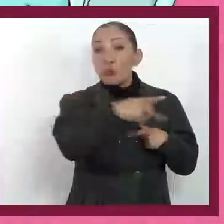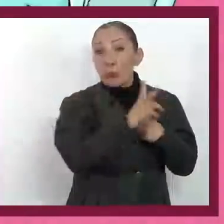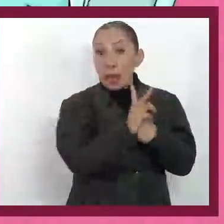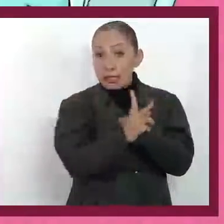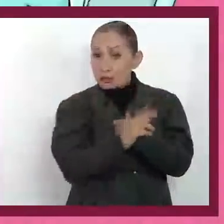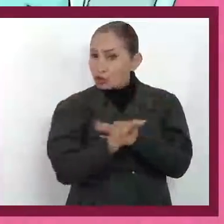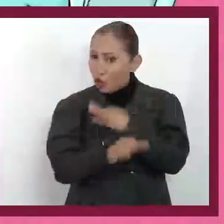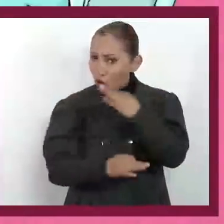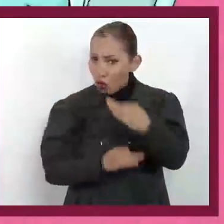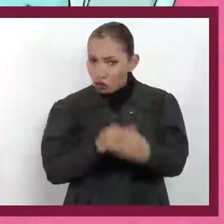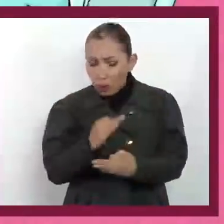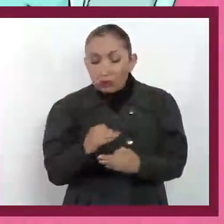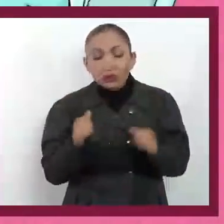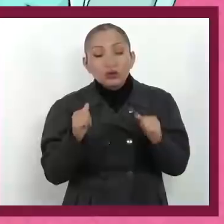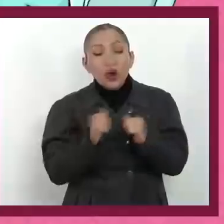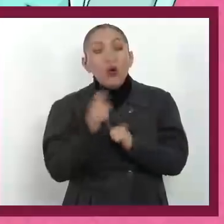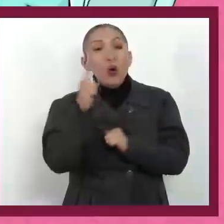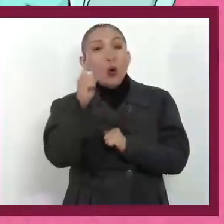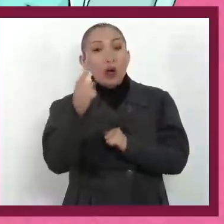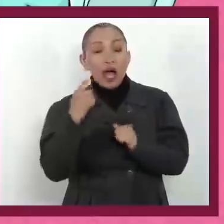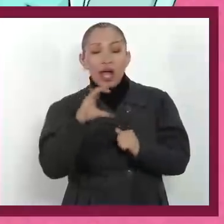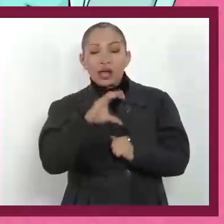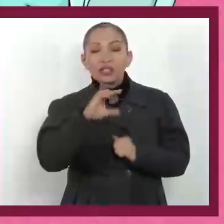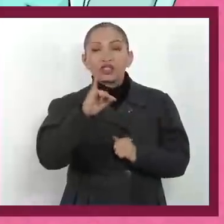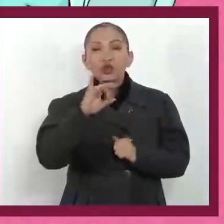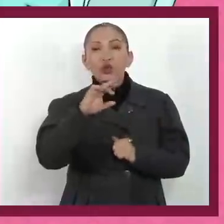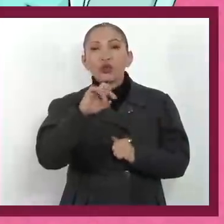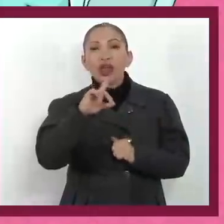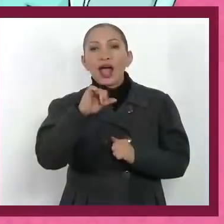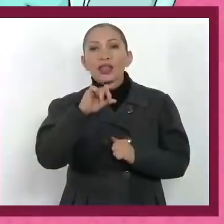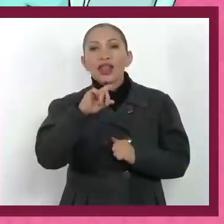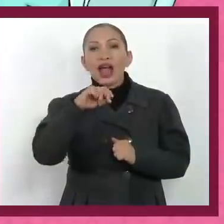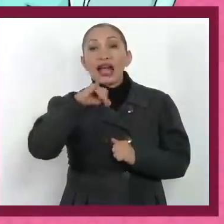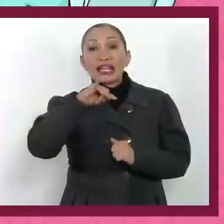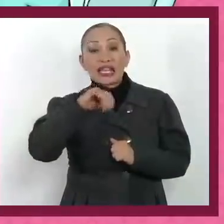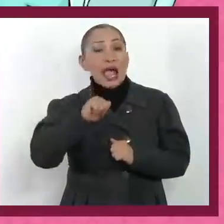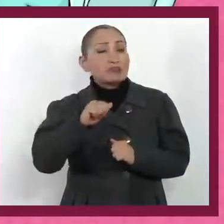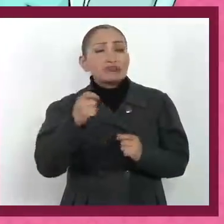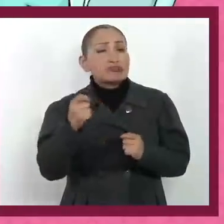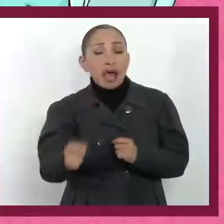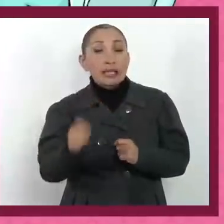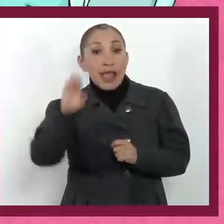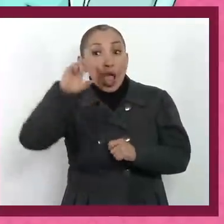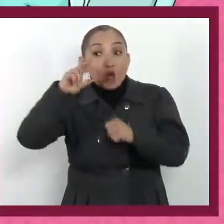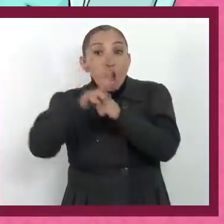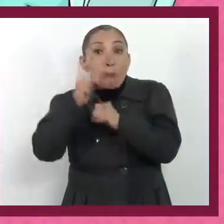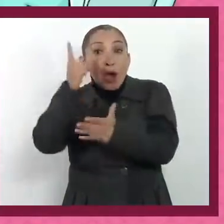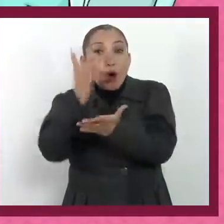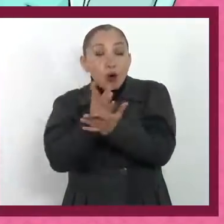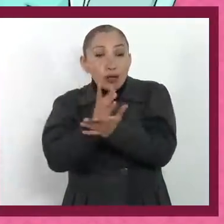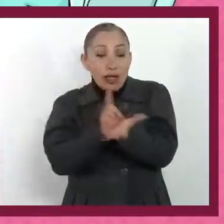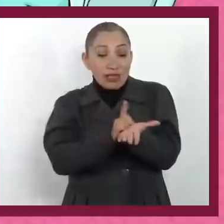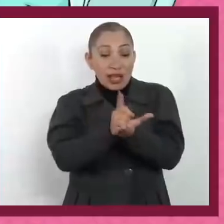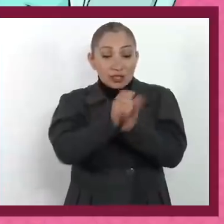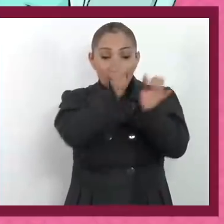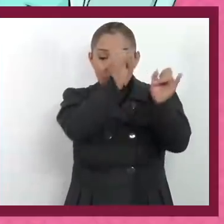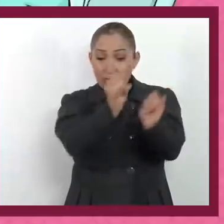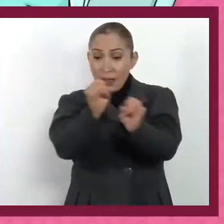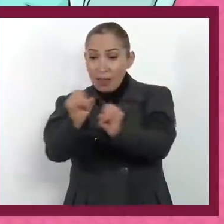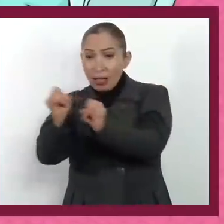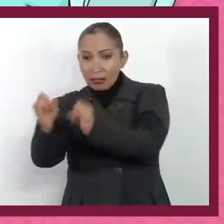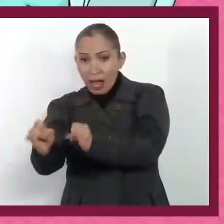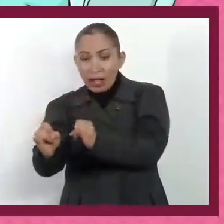miembros, mediante la creación de una ciudadanía. La ciudadanía europea y los derechos individuales